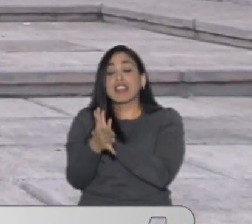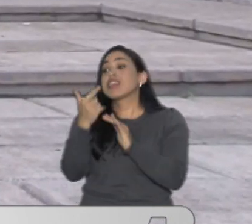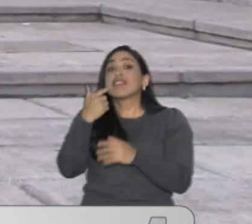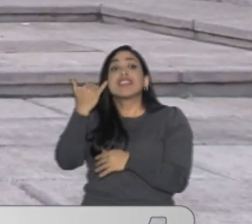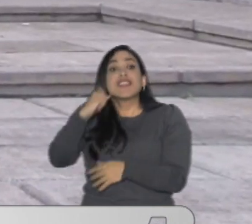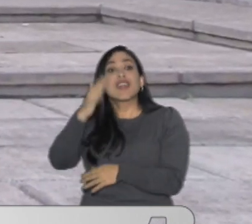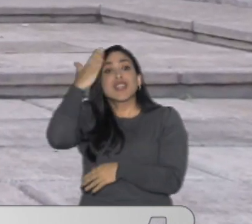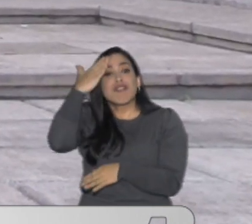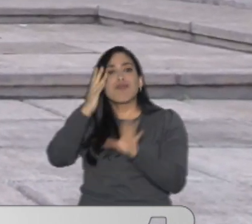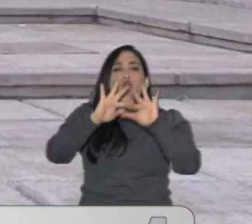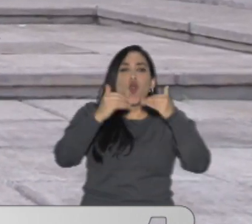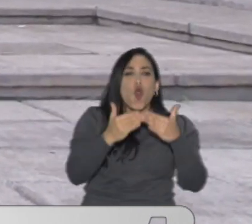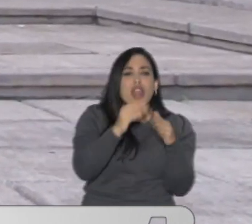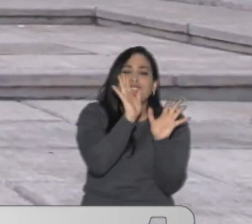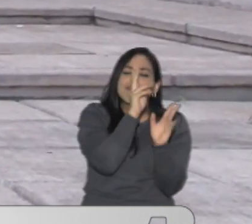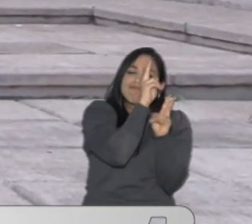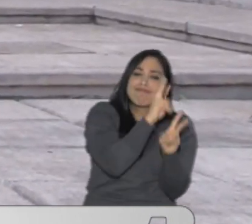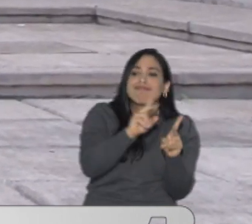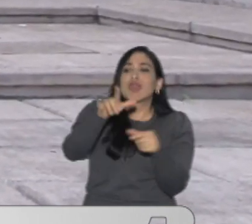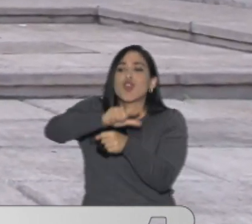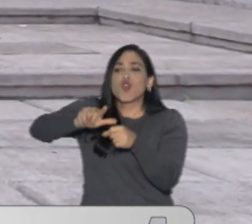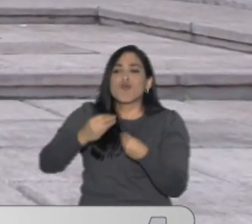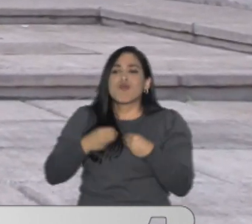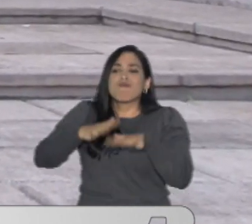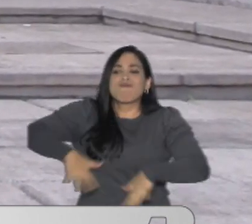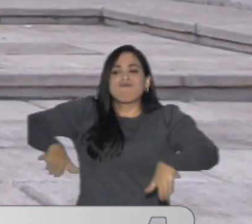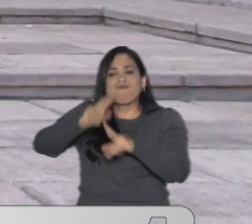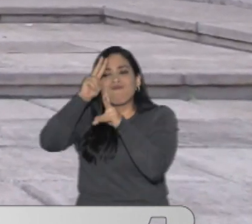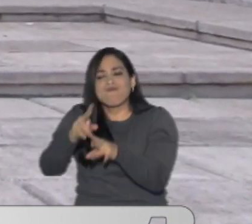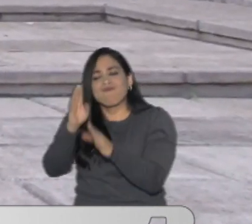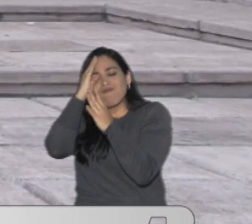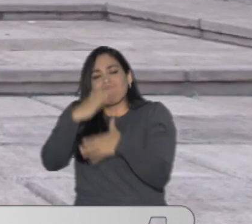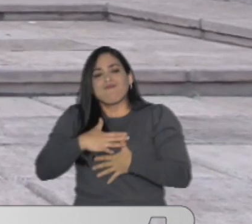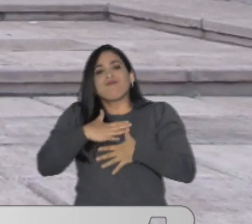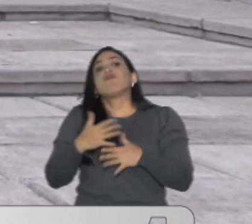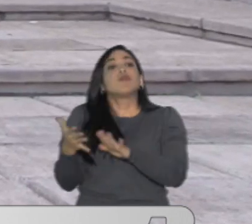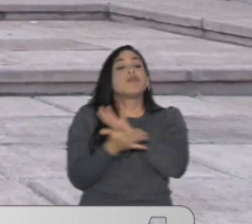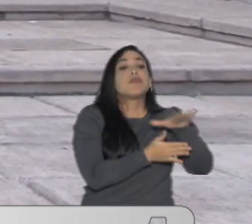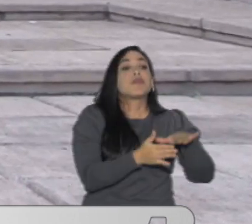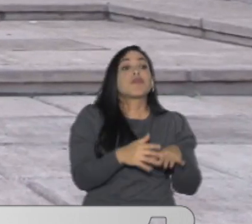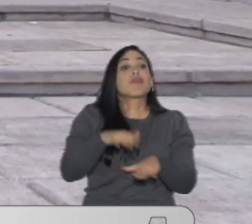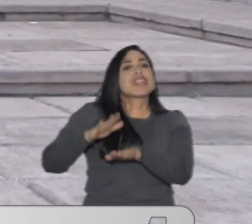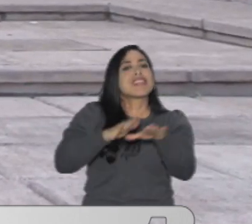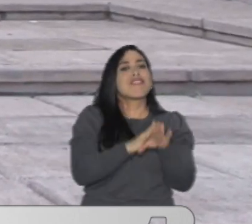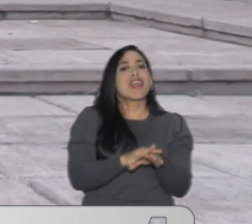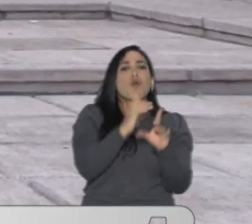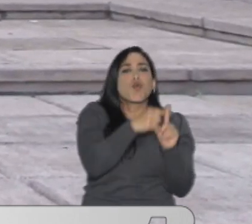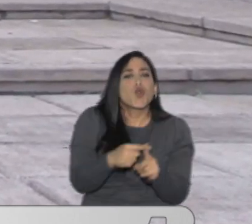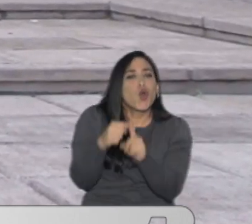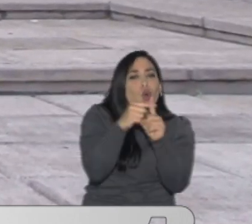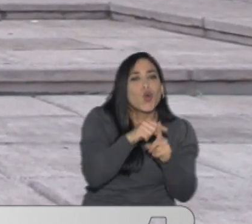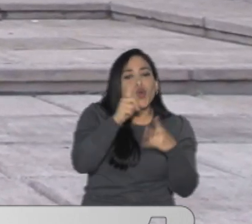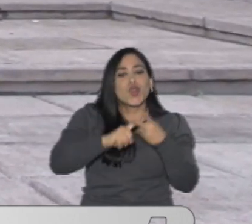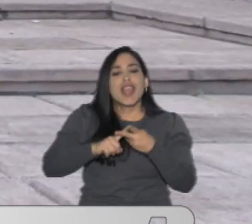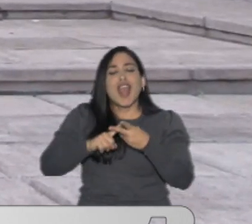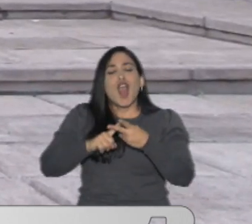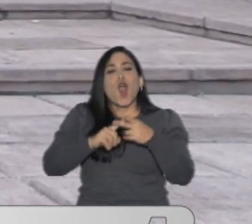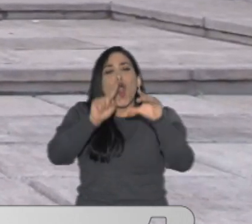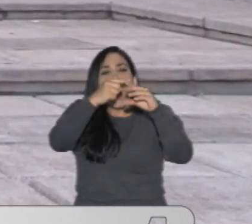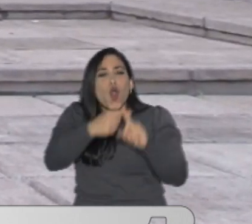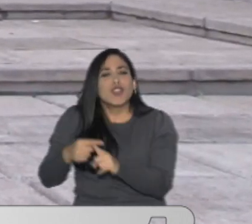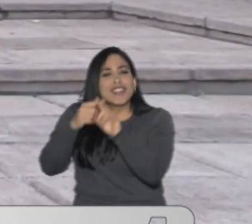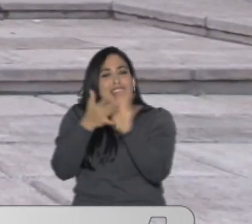sitio donde estudiaban como también en la localidad. Hay que señalar que también se logró establecer que la Procuraduría y la Contraloría